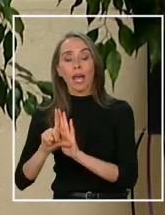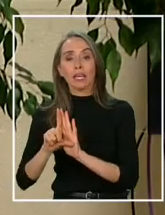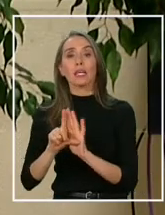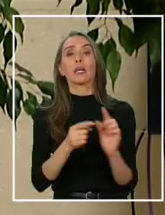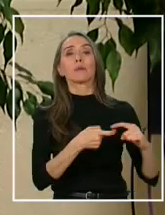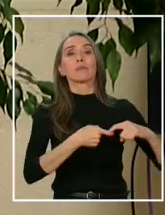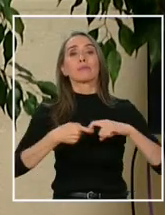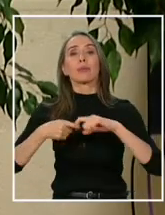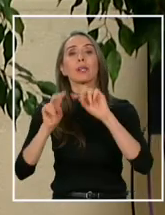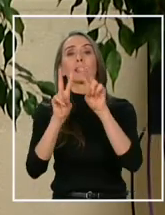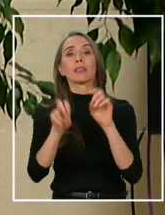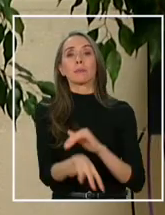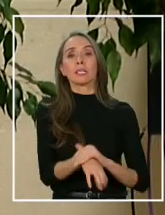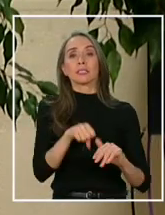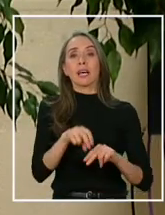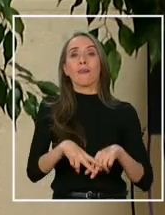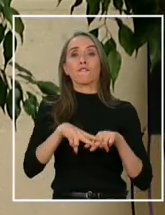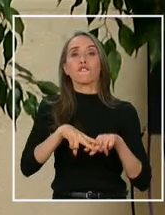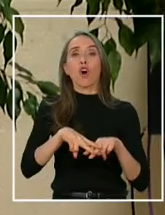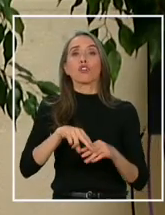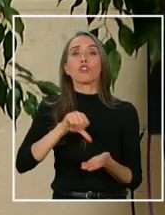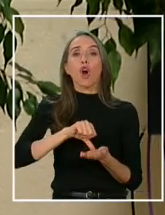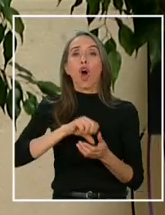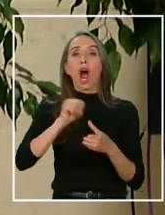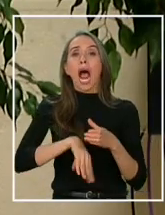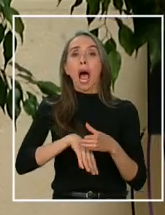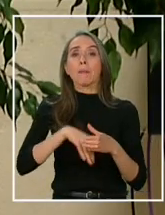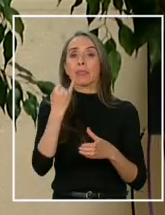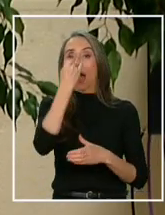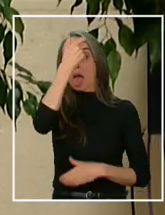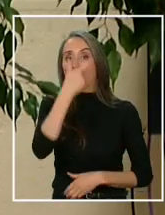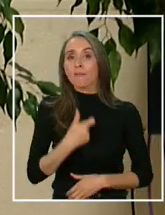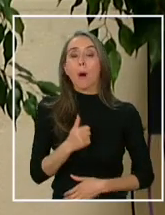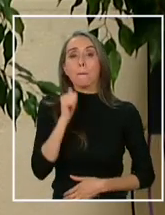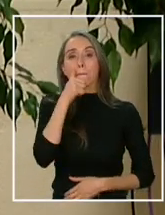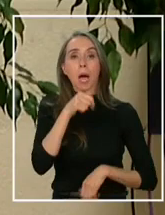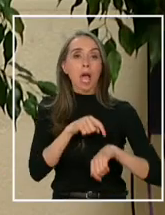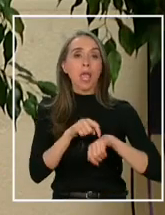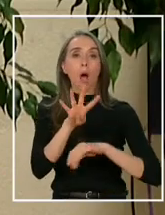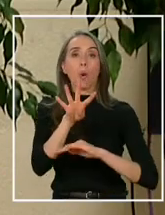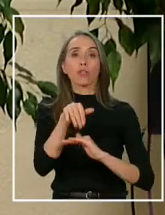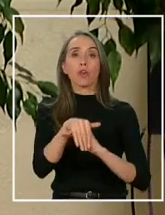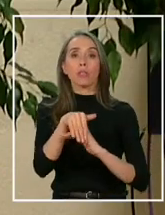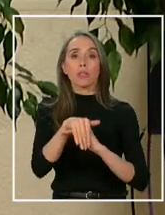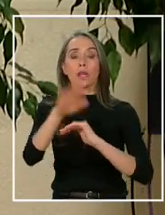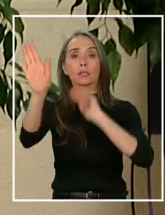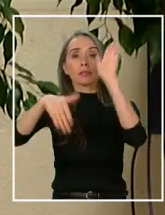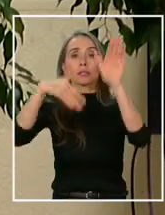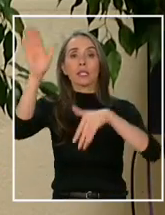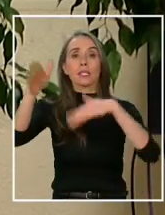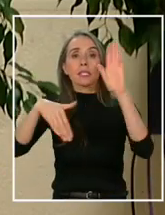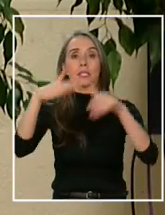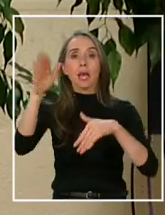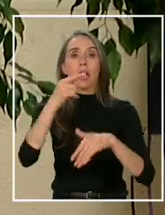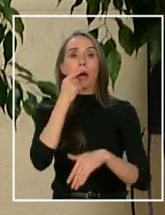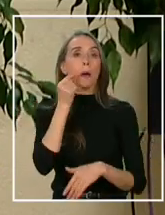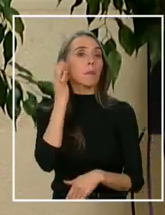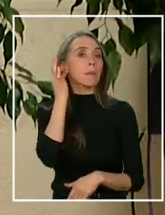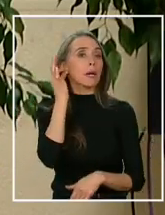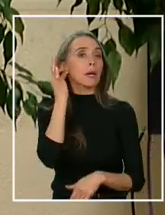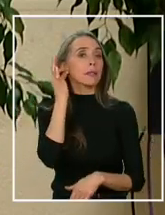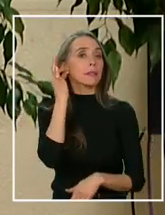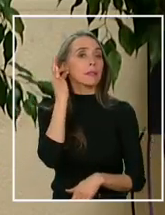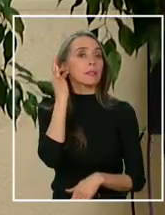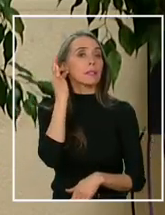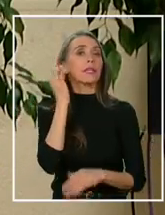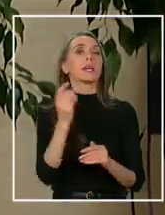dicen relación con retiros de cuentas de capitalización individual, y el día de mañana a las 16 horas están citadas y citados las